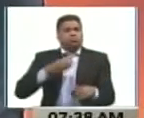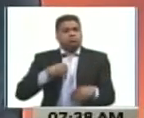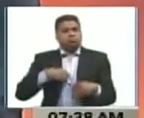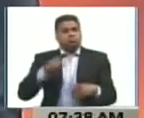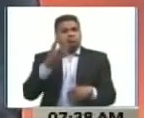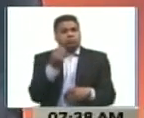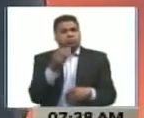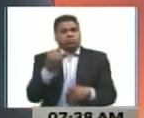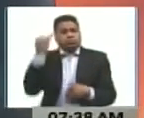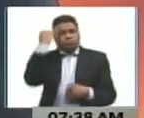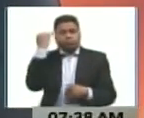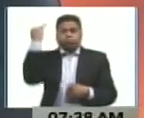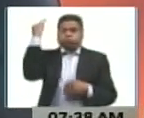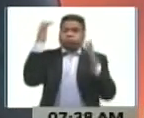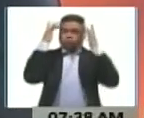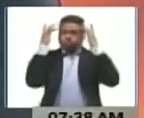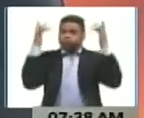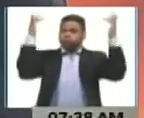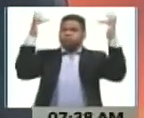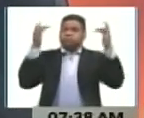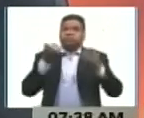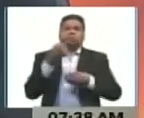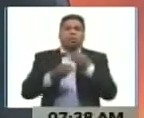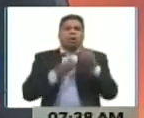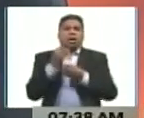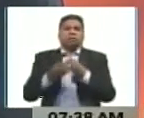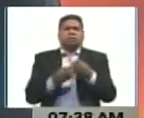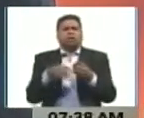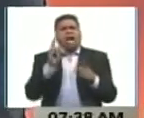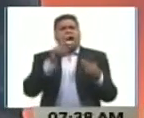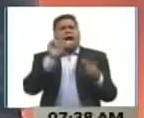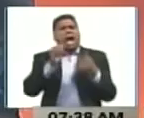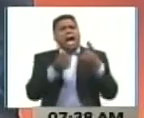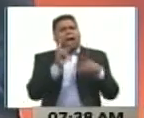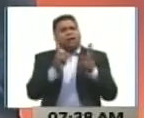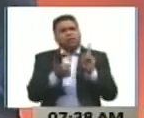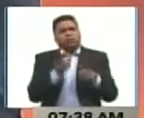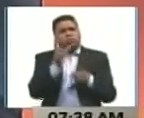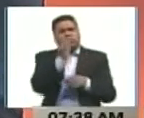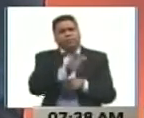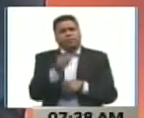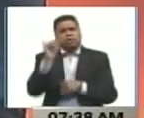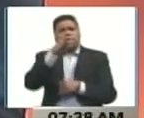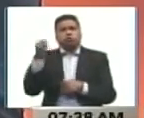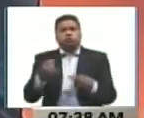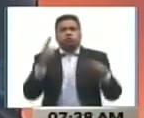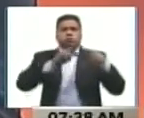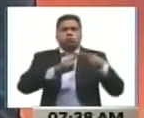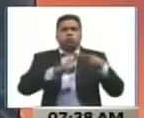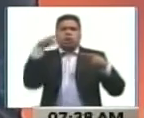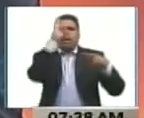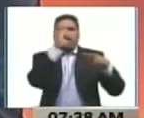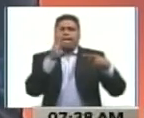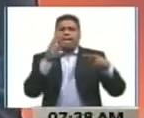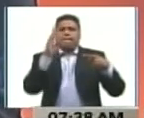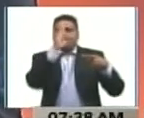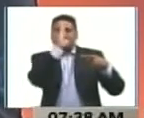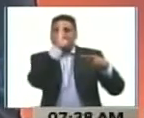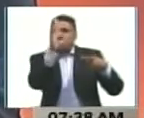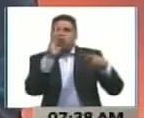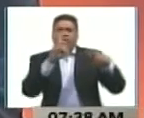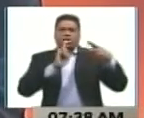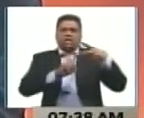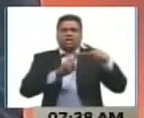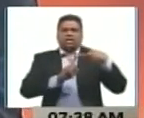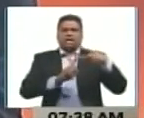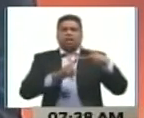a los estados. Vamos a estar en Zulia, Falcón, Barinas, Trujillo y Yaracuy. Otros estarán yendo a las comunidades, a foros